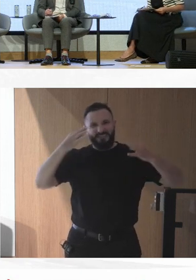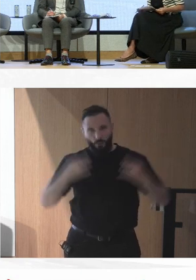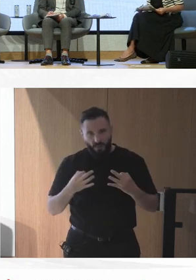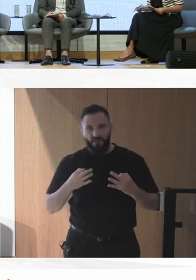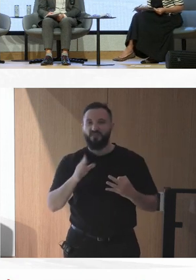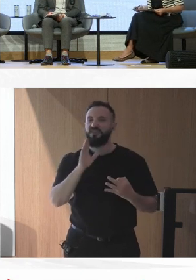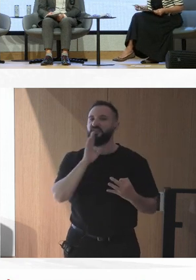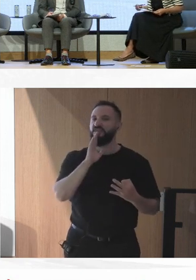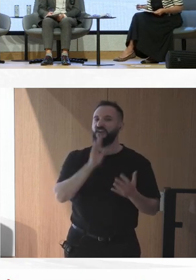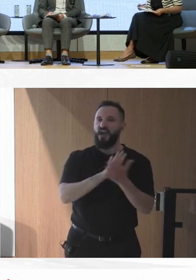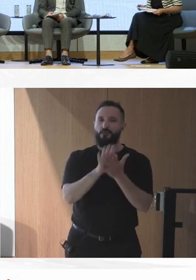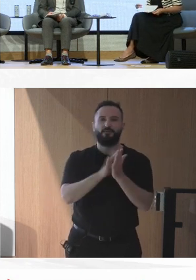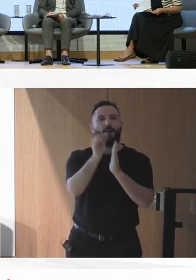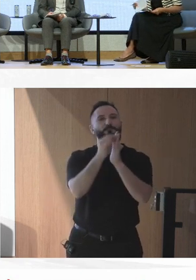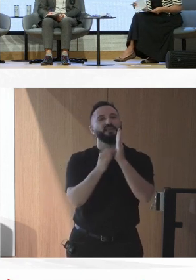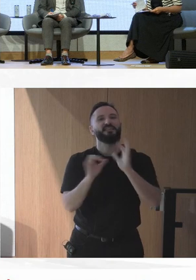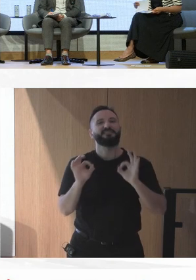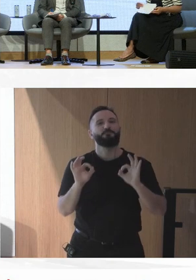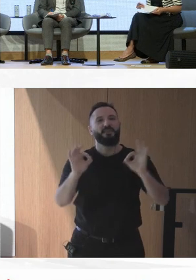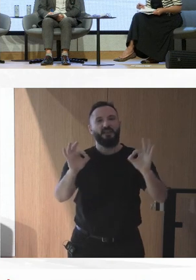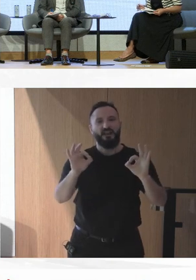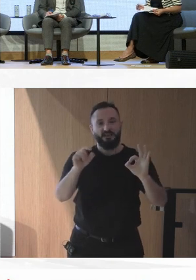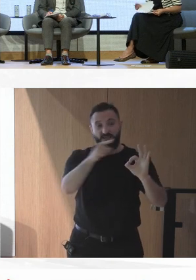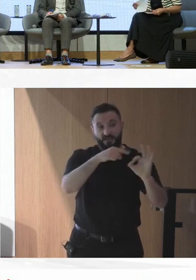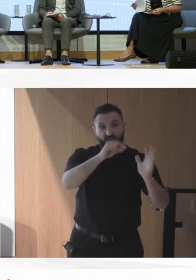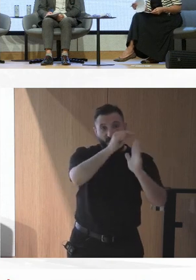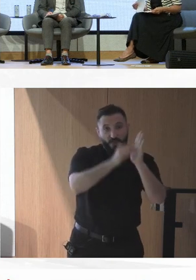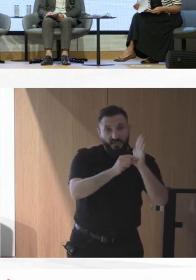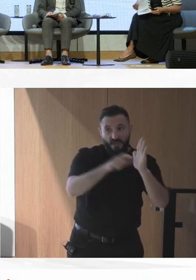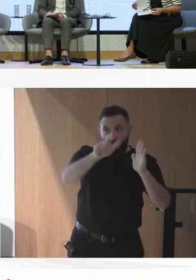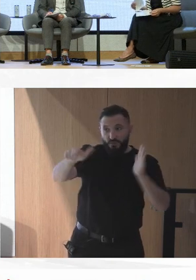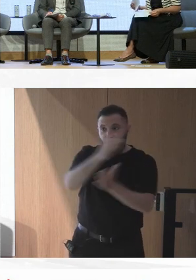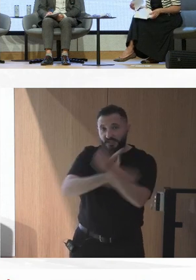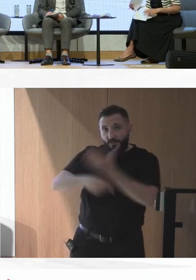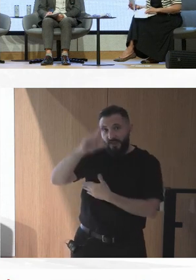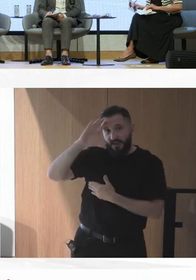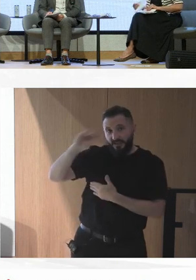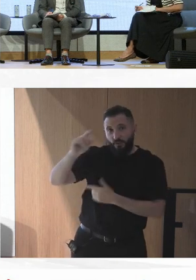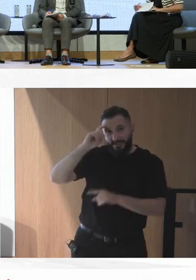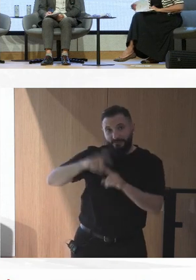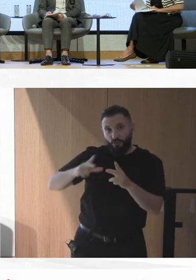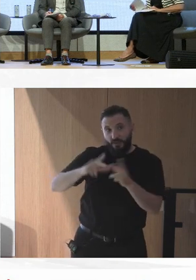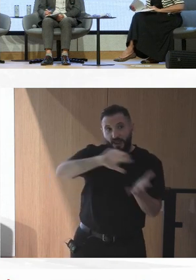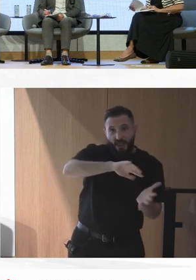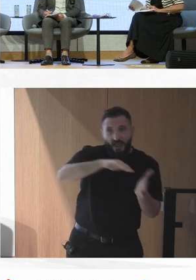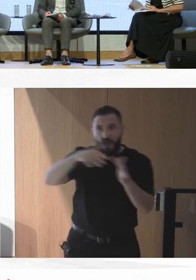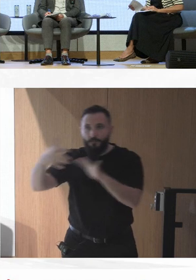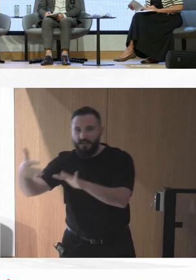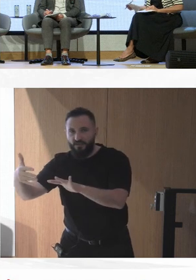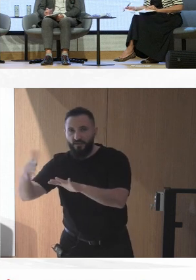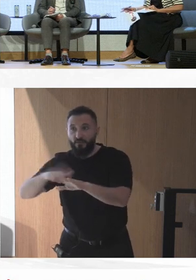esas medidas especiales, ¿no?, que se aplican, ¿no?, a las personas con discapacidad intelectual y psicosocial